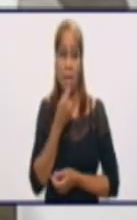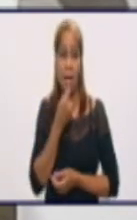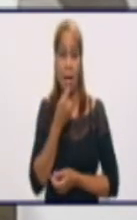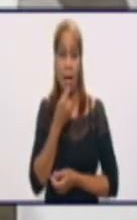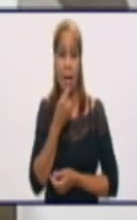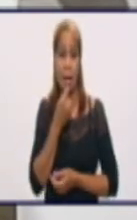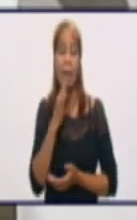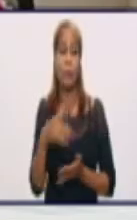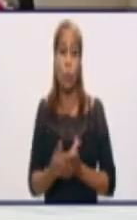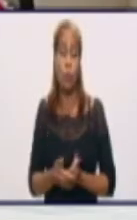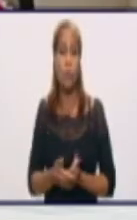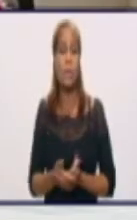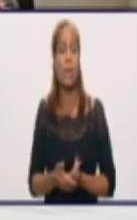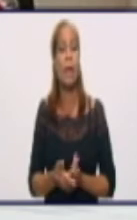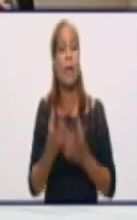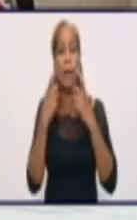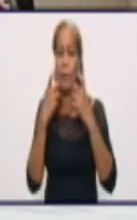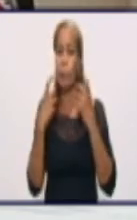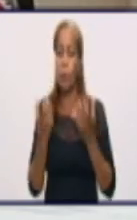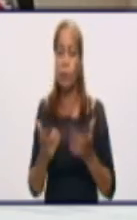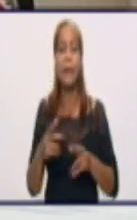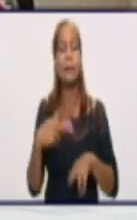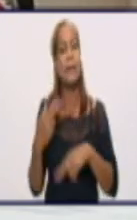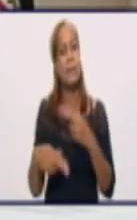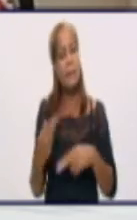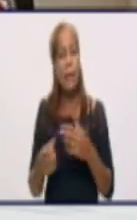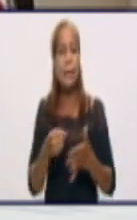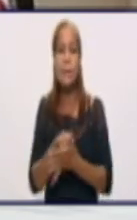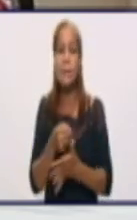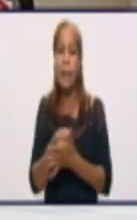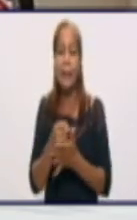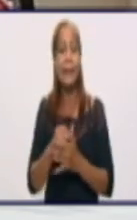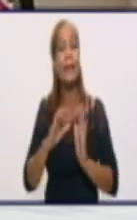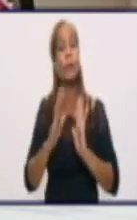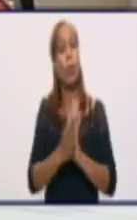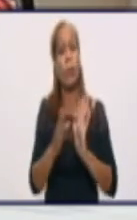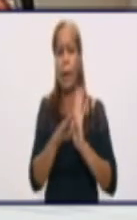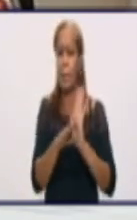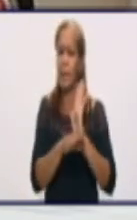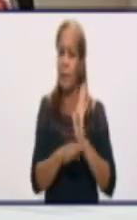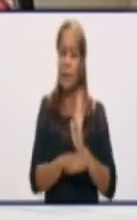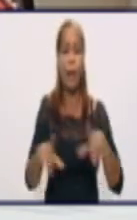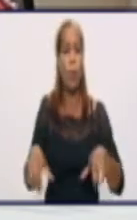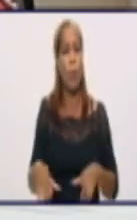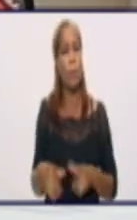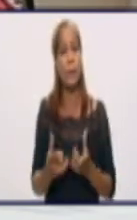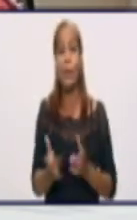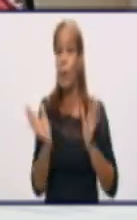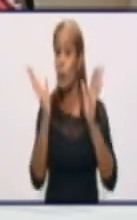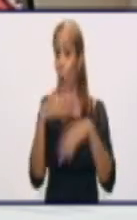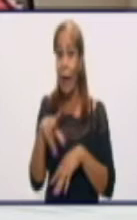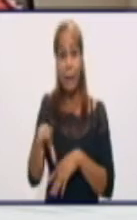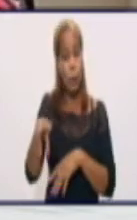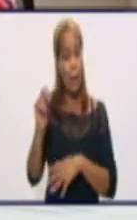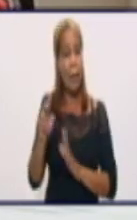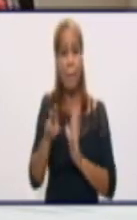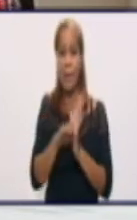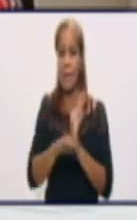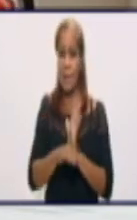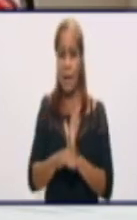ser muy, muy exigentes en el cumplimiento de las medidas, que son las mismas medidas, sí. No hay otras medidas, son las mismas.